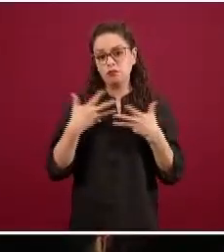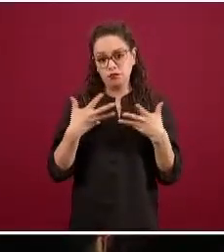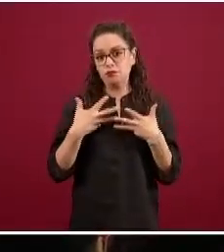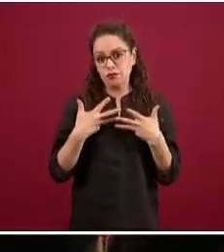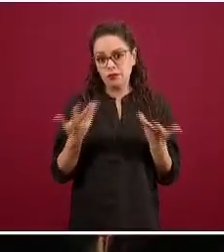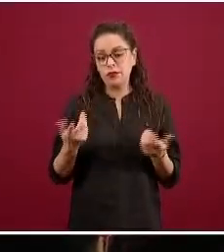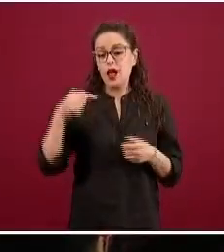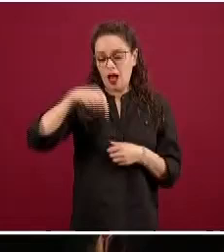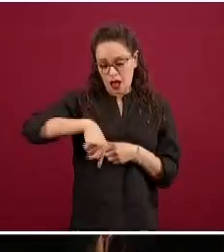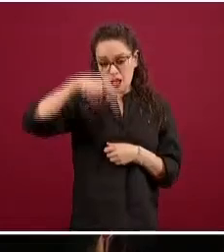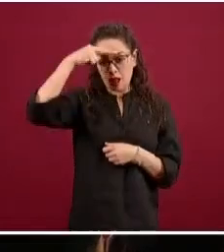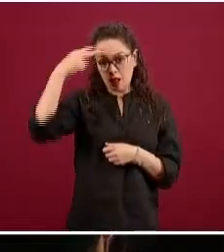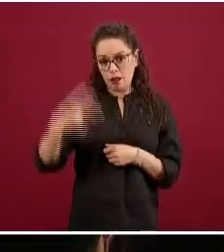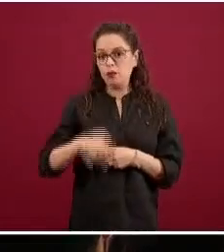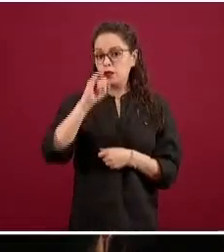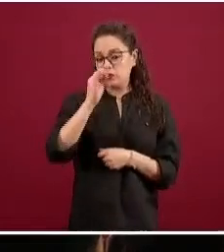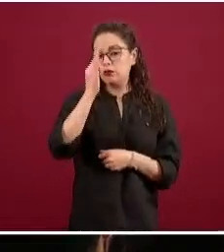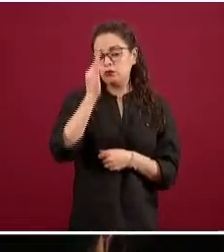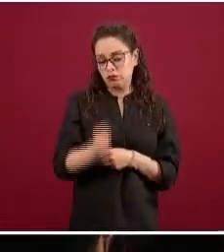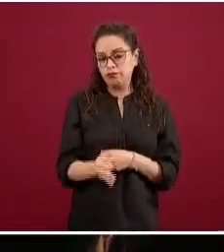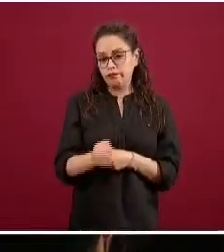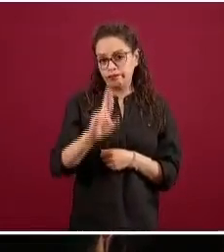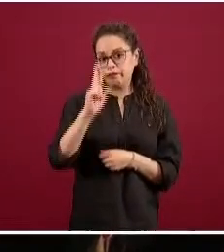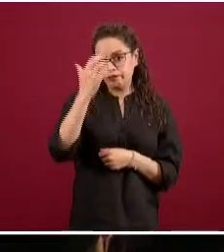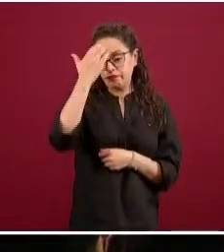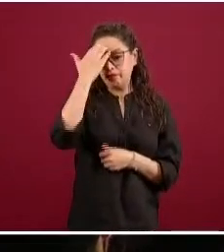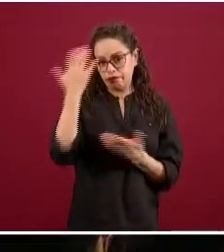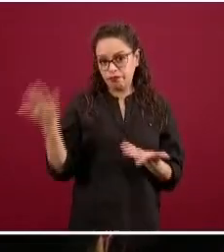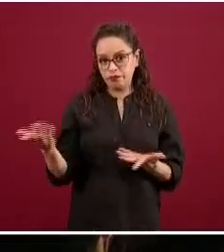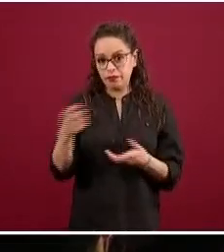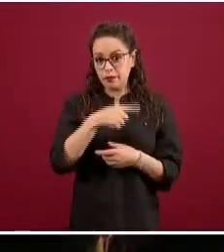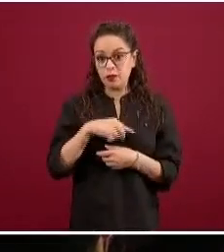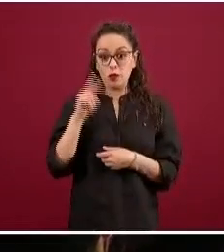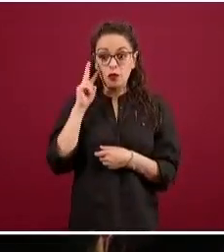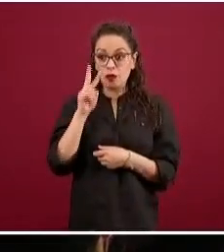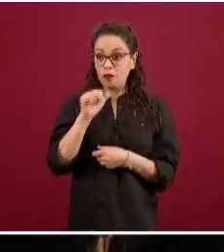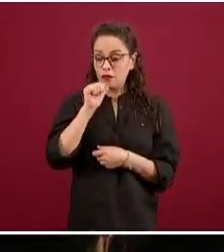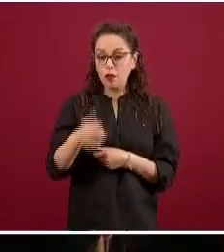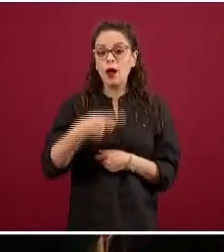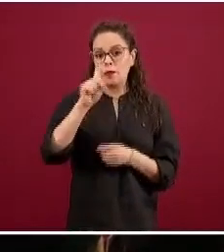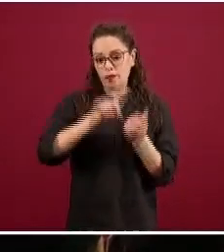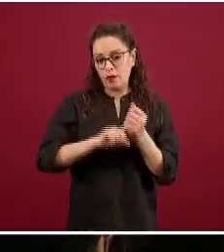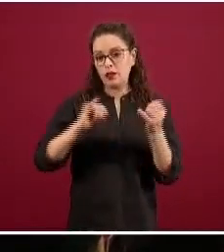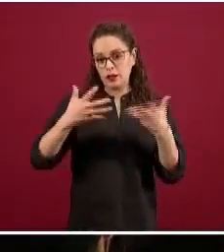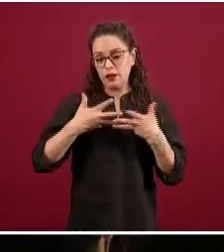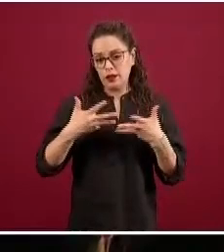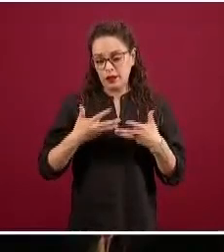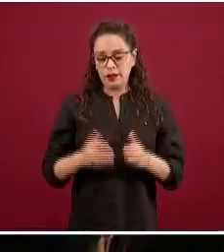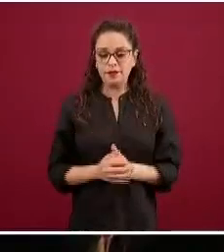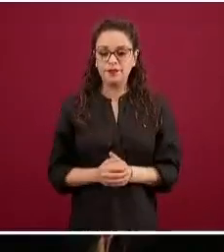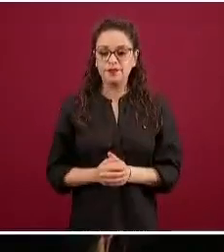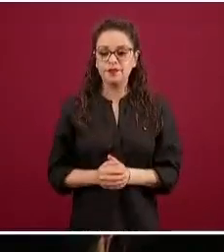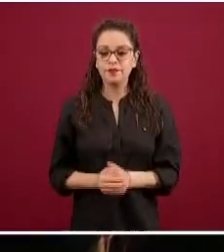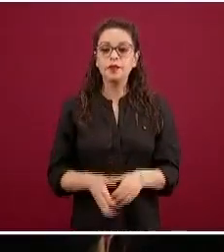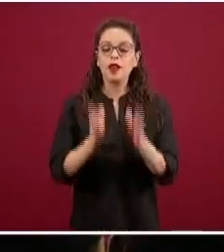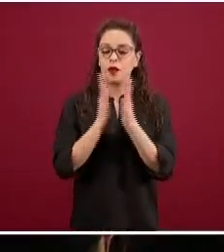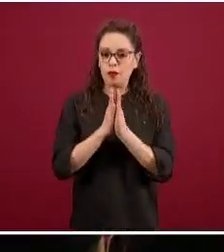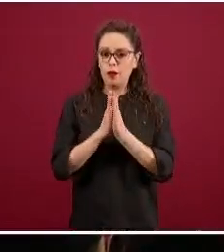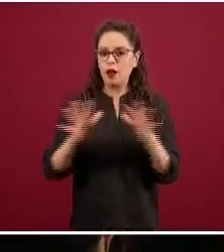ve también existe. Cámbieme rápido, por favor, a aquella gráfica donde